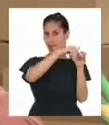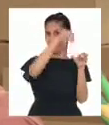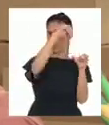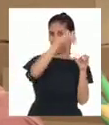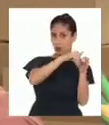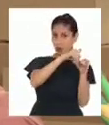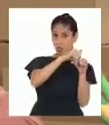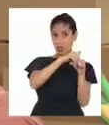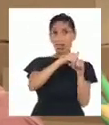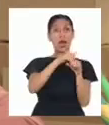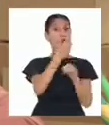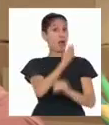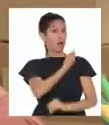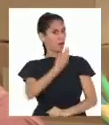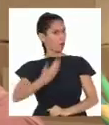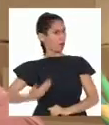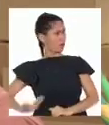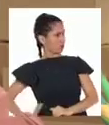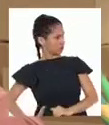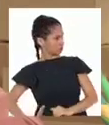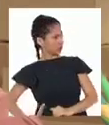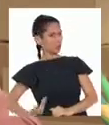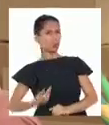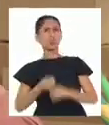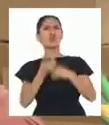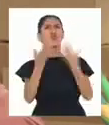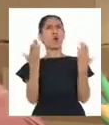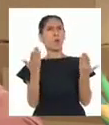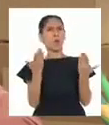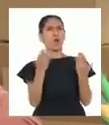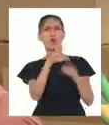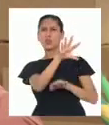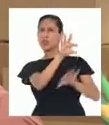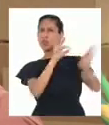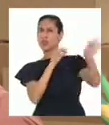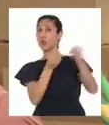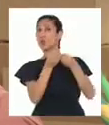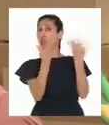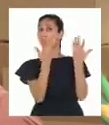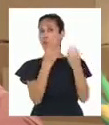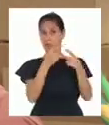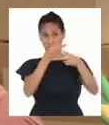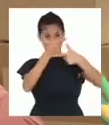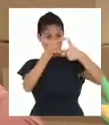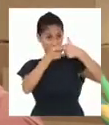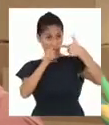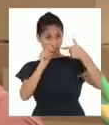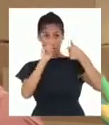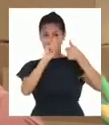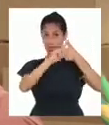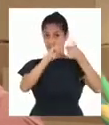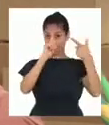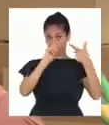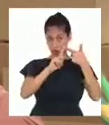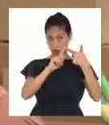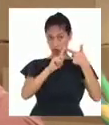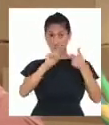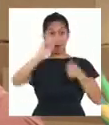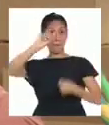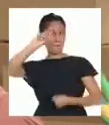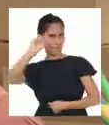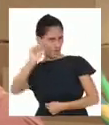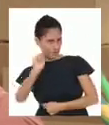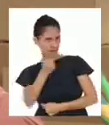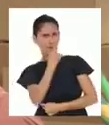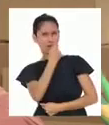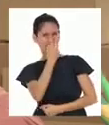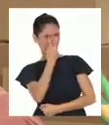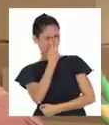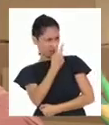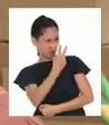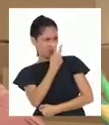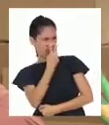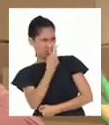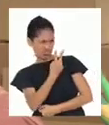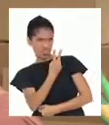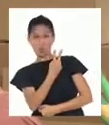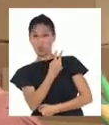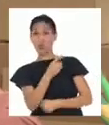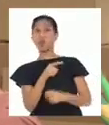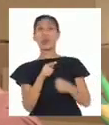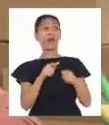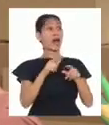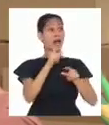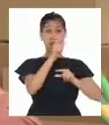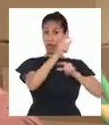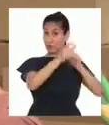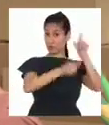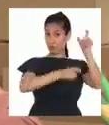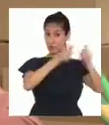políticas se desarrollaba en 2 niveles. Primero, en el ámbito parroquial para elegir a los electores de parroquia y en